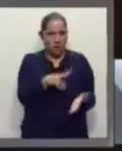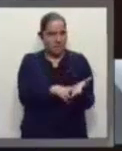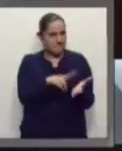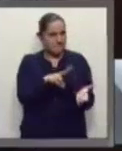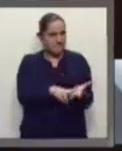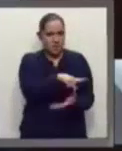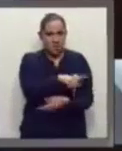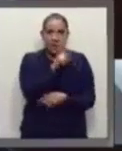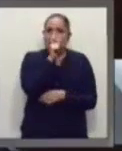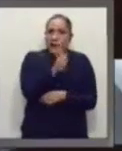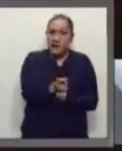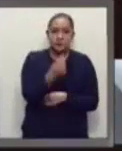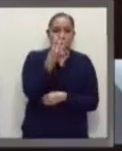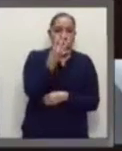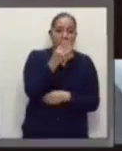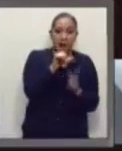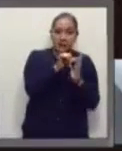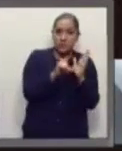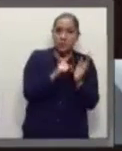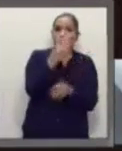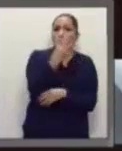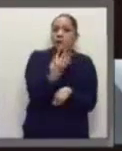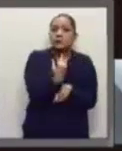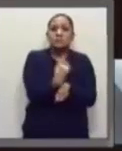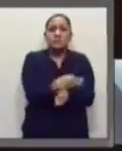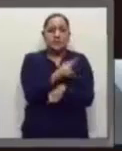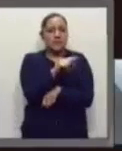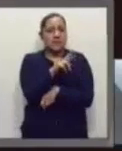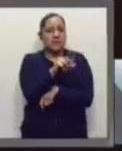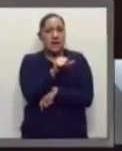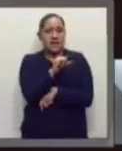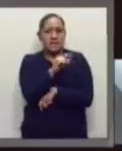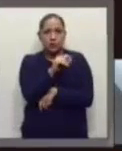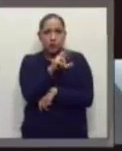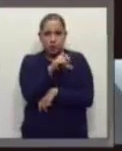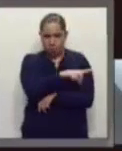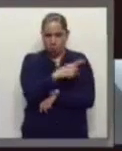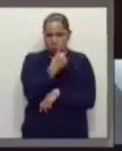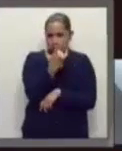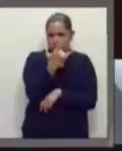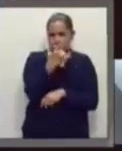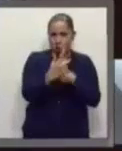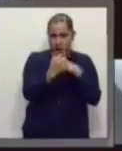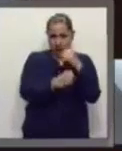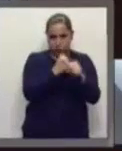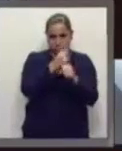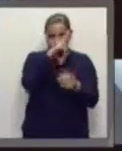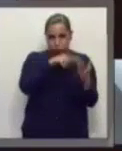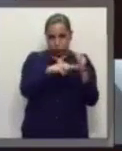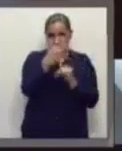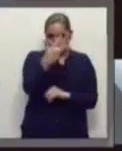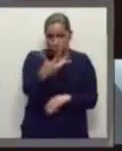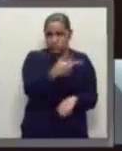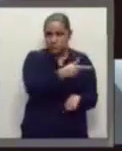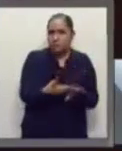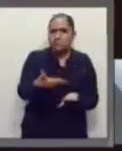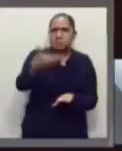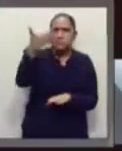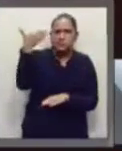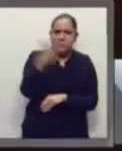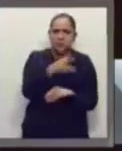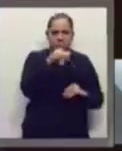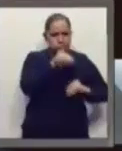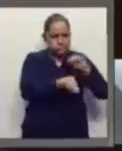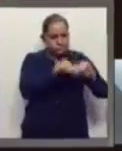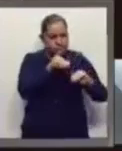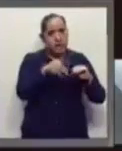norma transitoria, el cuarto transitorio del decreto del 1 de julio de 2008, determinaba hechos que